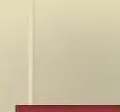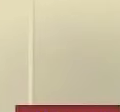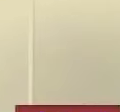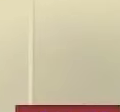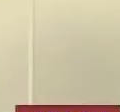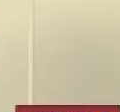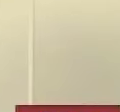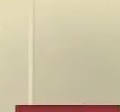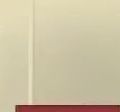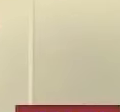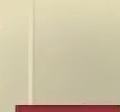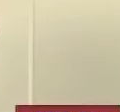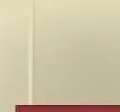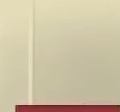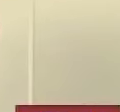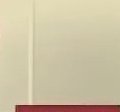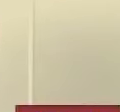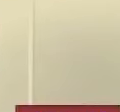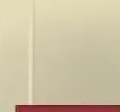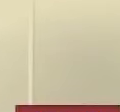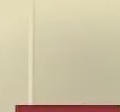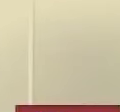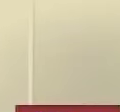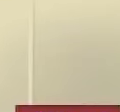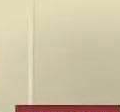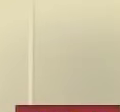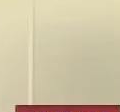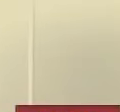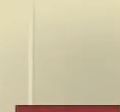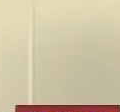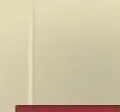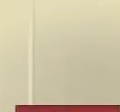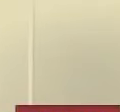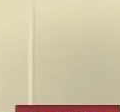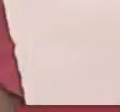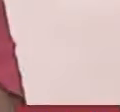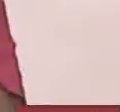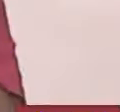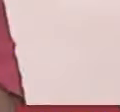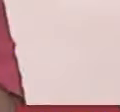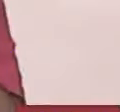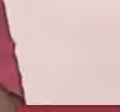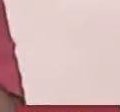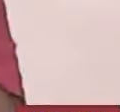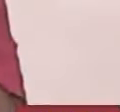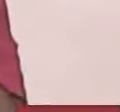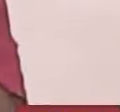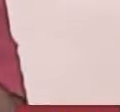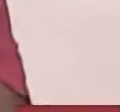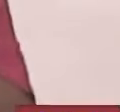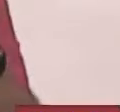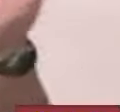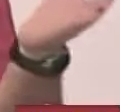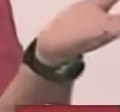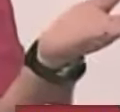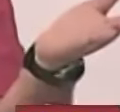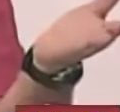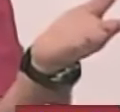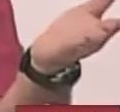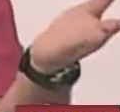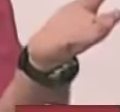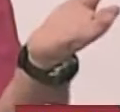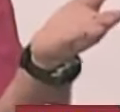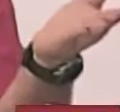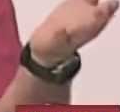las VCH. Gracias. Gracias, Melanie. Mira, es que es una